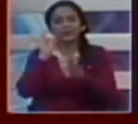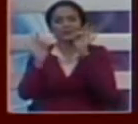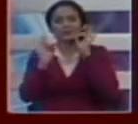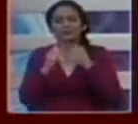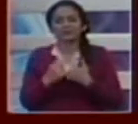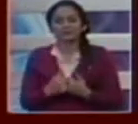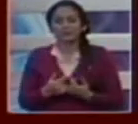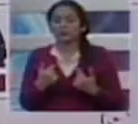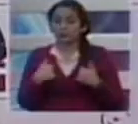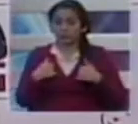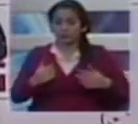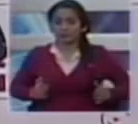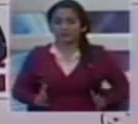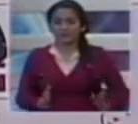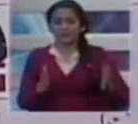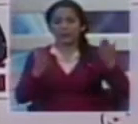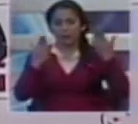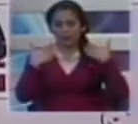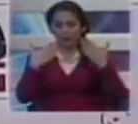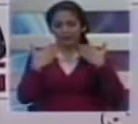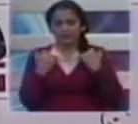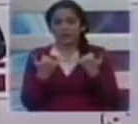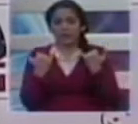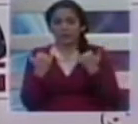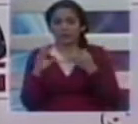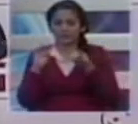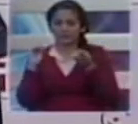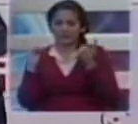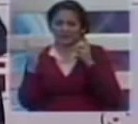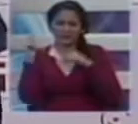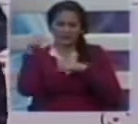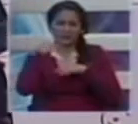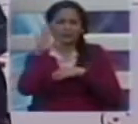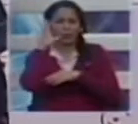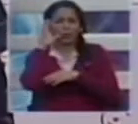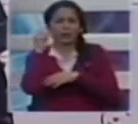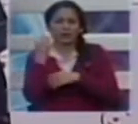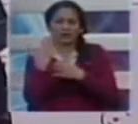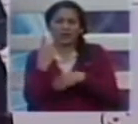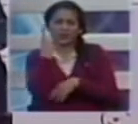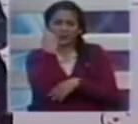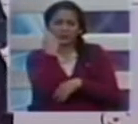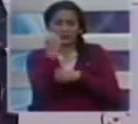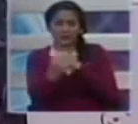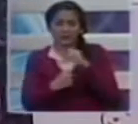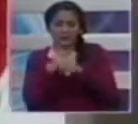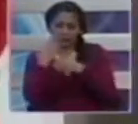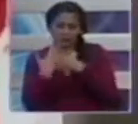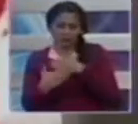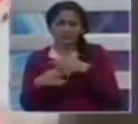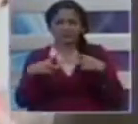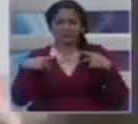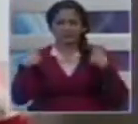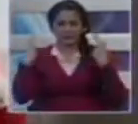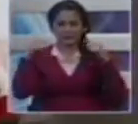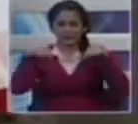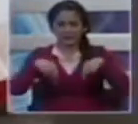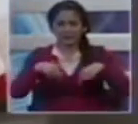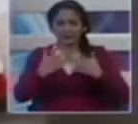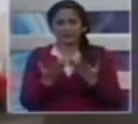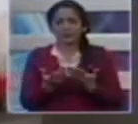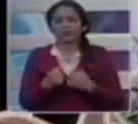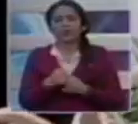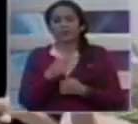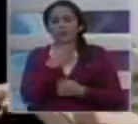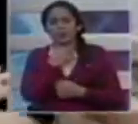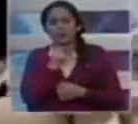Cuenca 11 años, y siempre que voy para Guayaquil me ha gustado mucho ese emprendimiento que hay